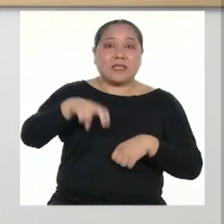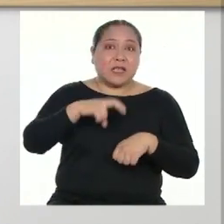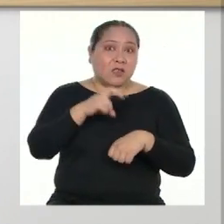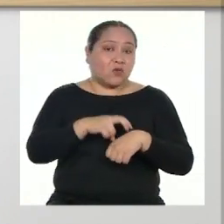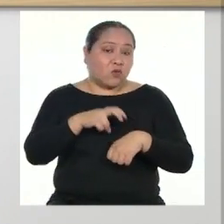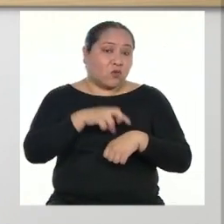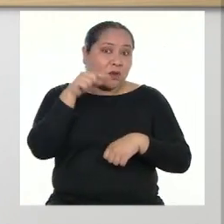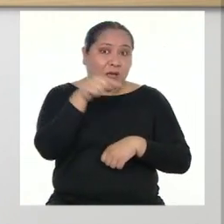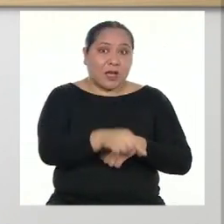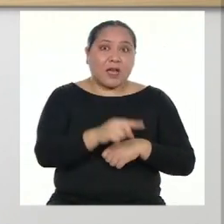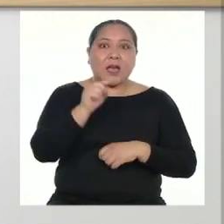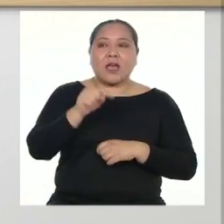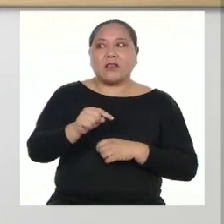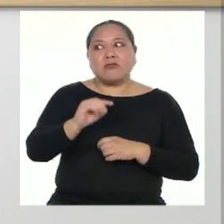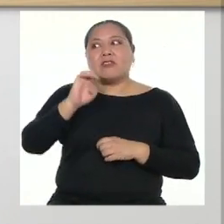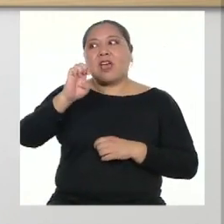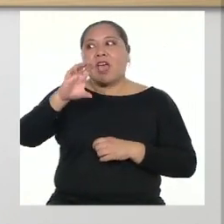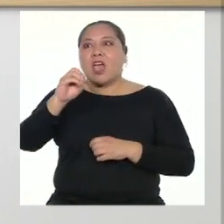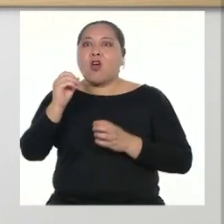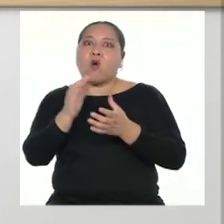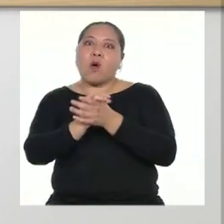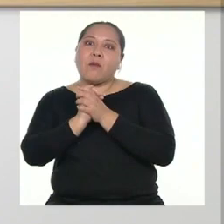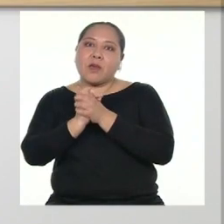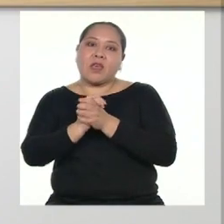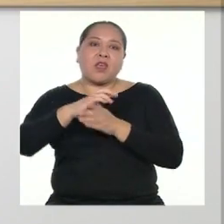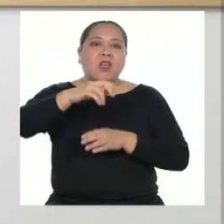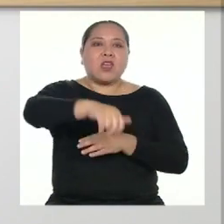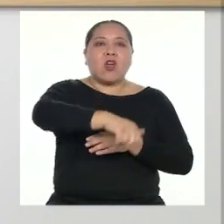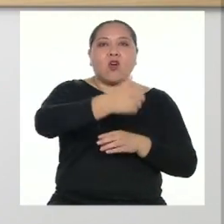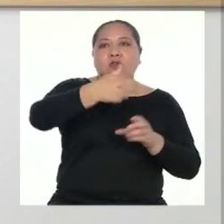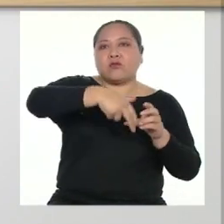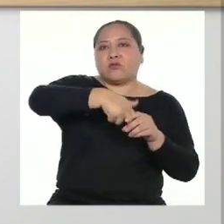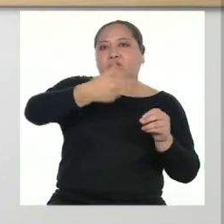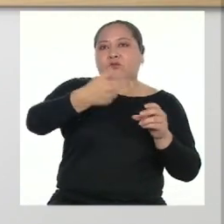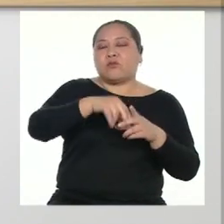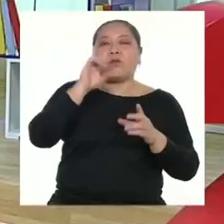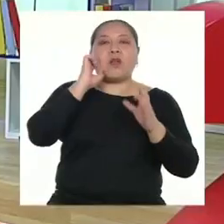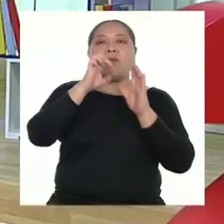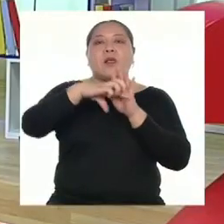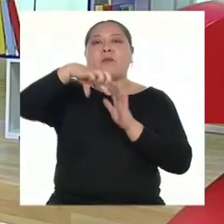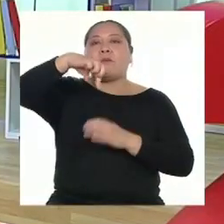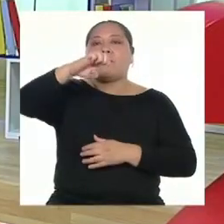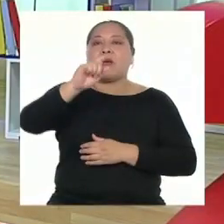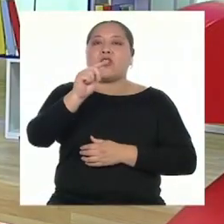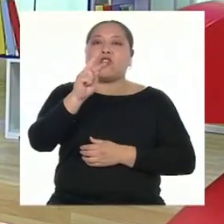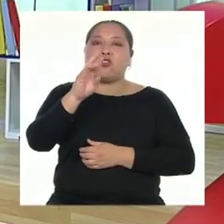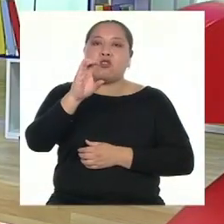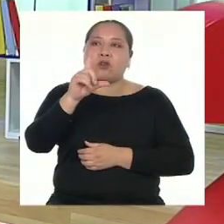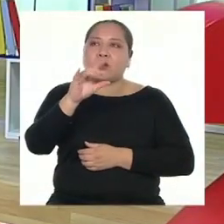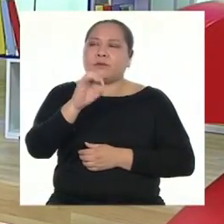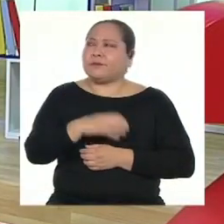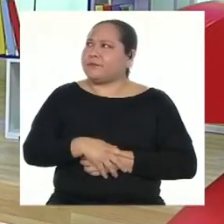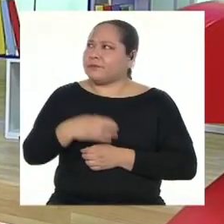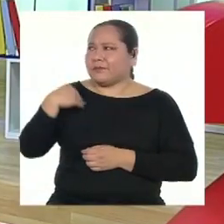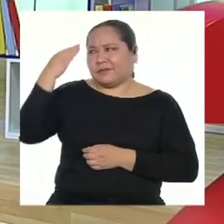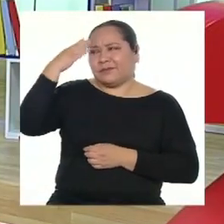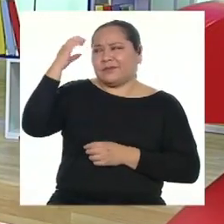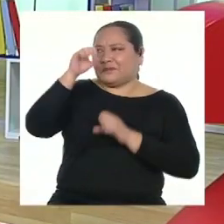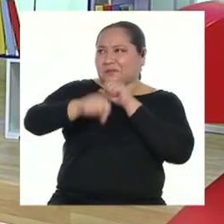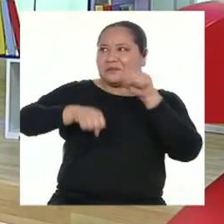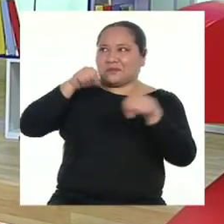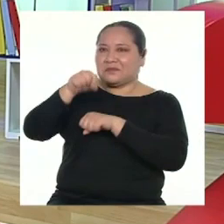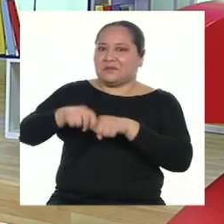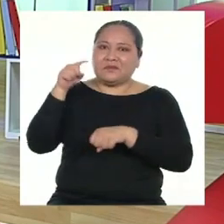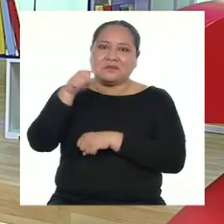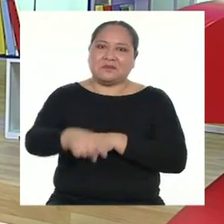es mucho más ecoamigable que otros combustibles como el petróleo. Pero estoy segura de que usar bicicletas es una